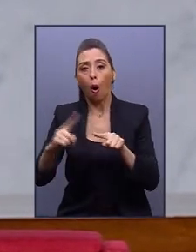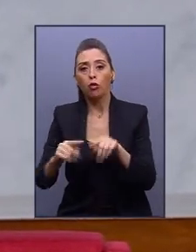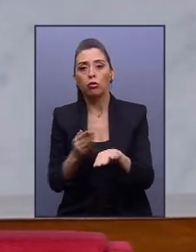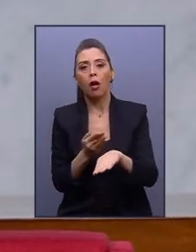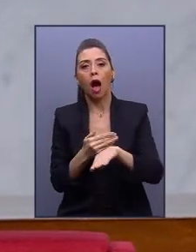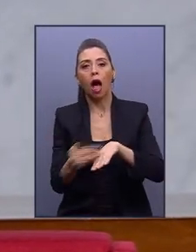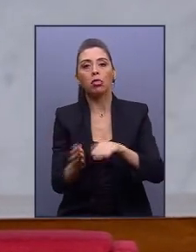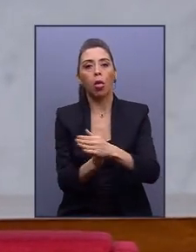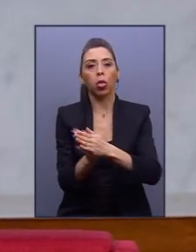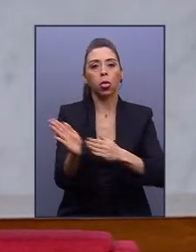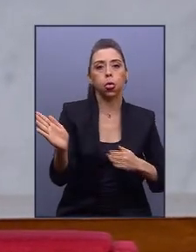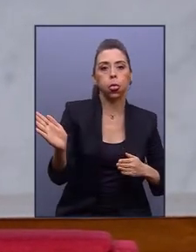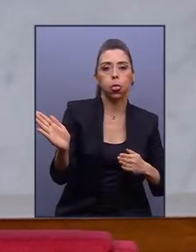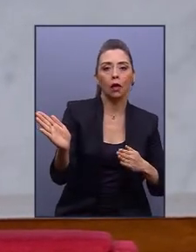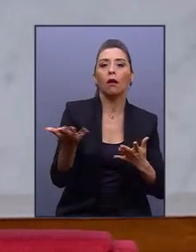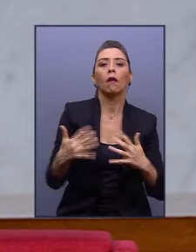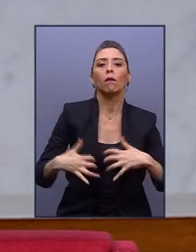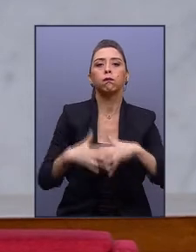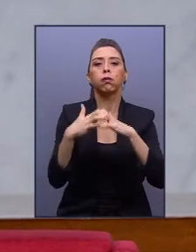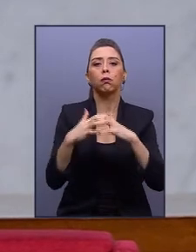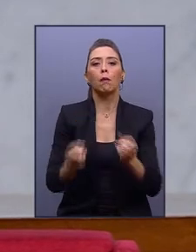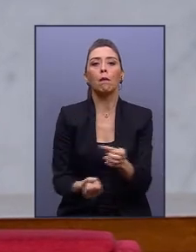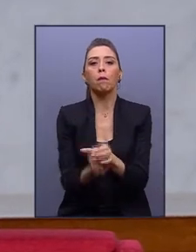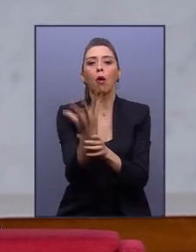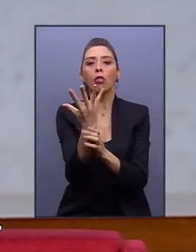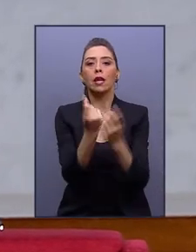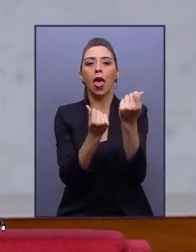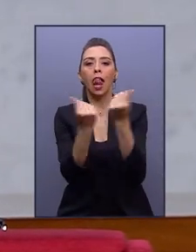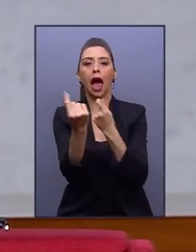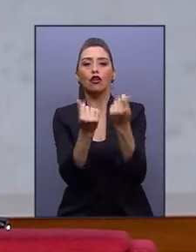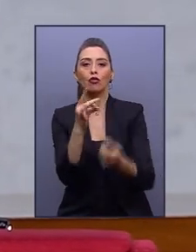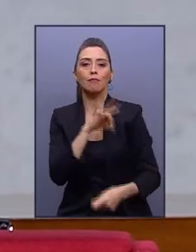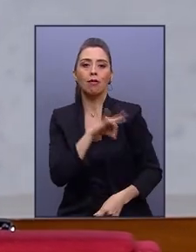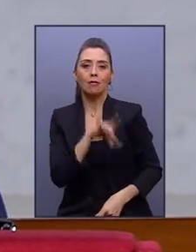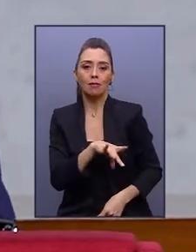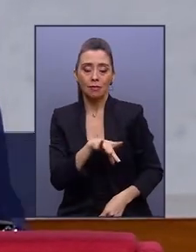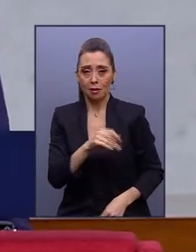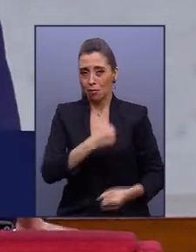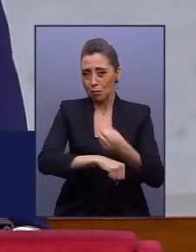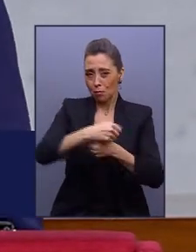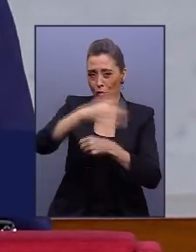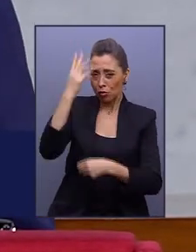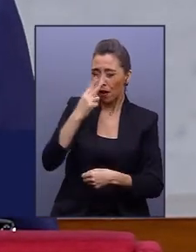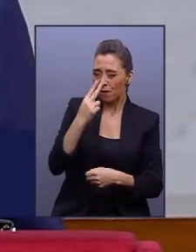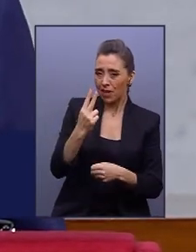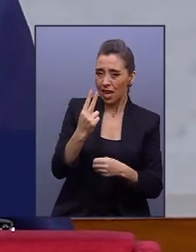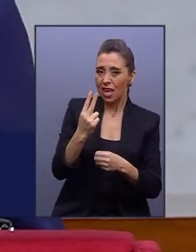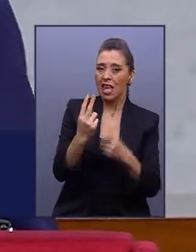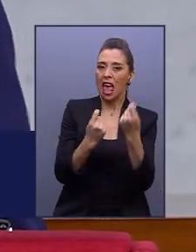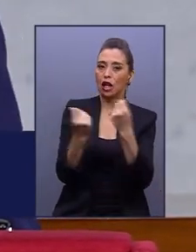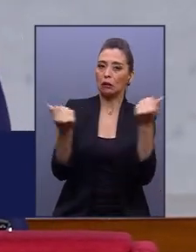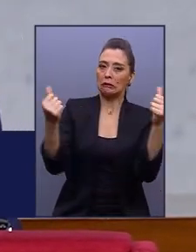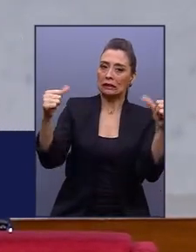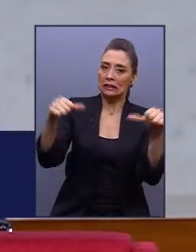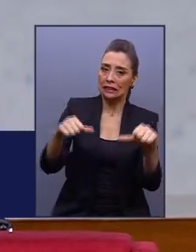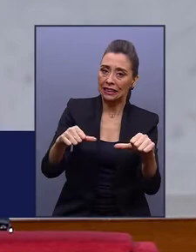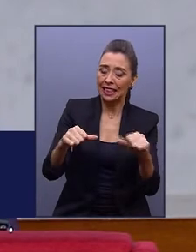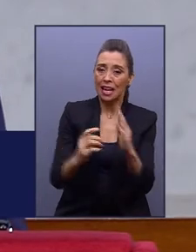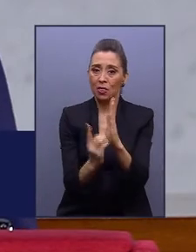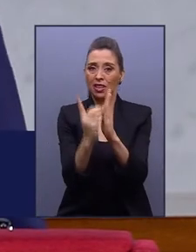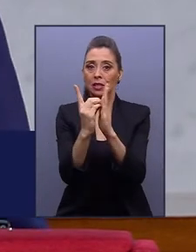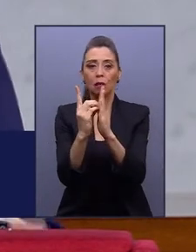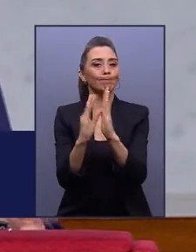rechazo: el fortalecimiento y modernización de nuestra economía. Hace años vemos signos de agotamiento en un modelo de crecimiento